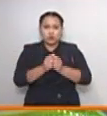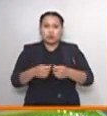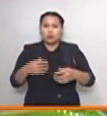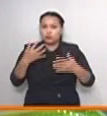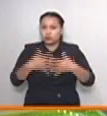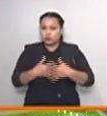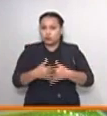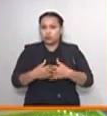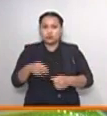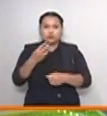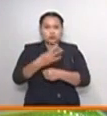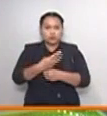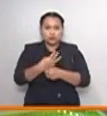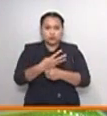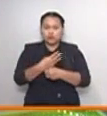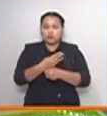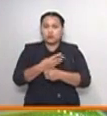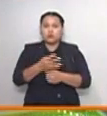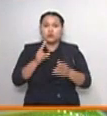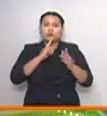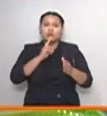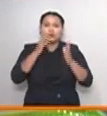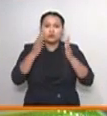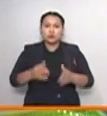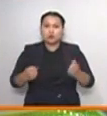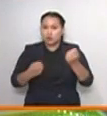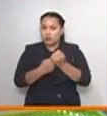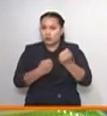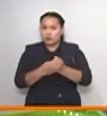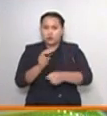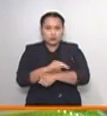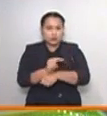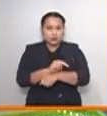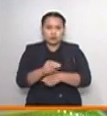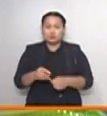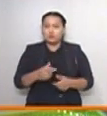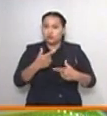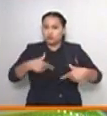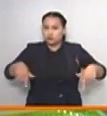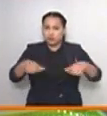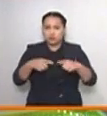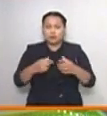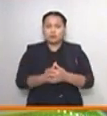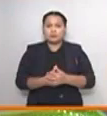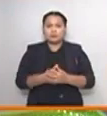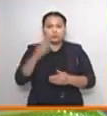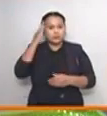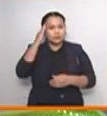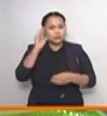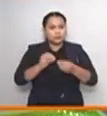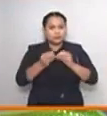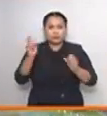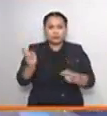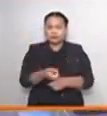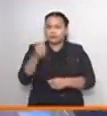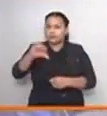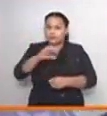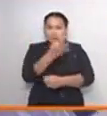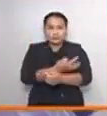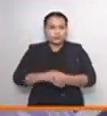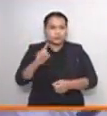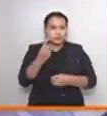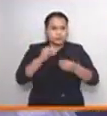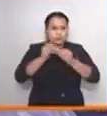fácil tus compras y apoyar los negocios locales. Vamos a conocer el primer número premiado de esta tarde. El primer